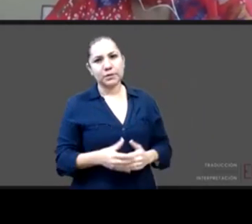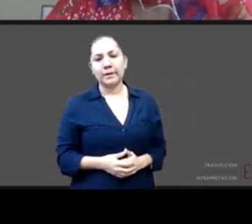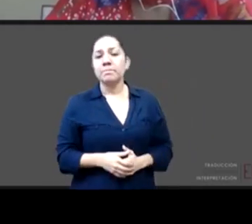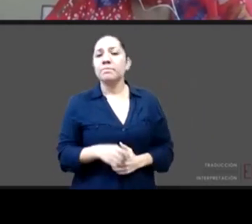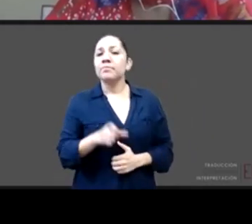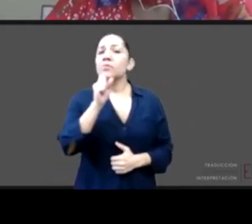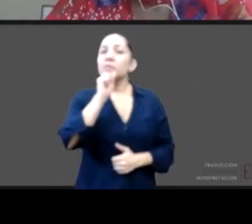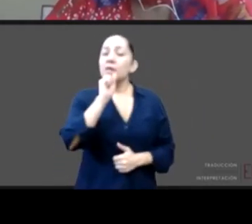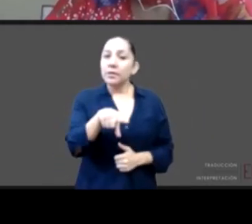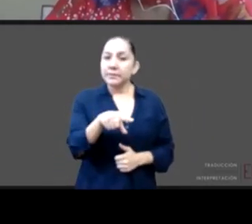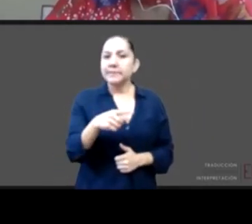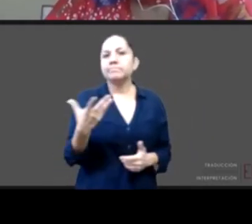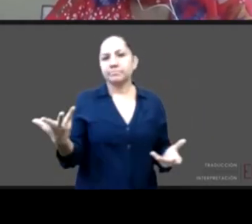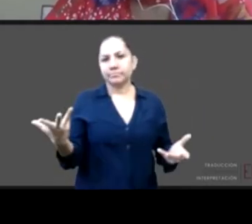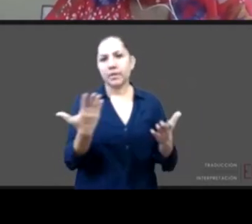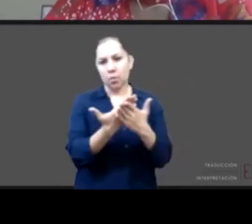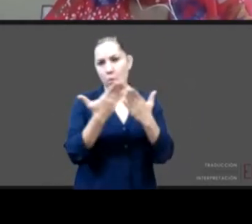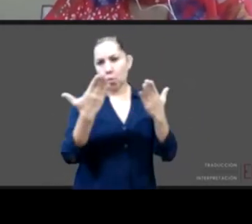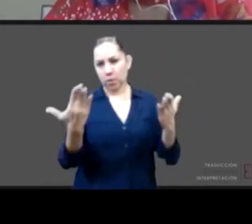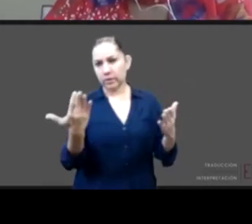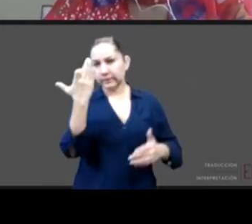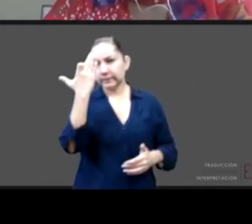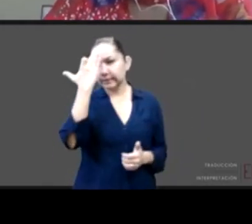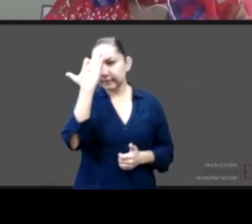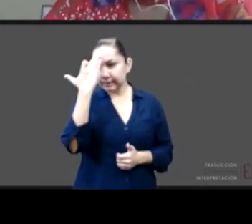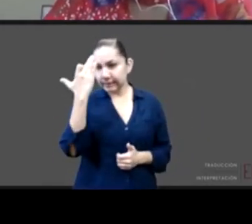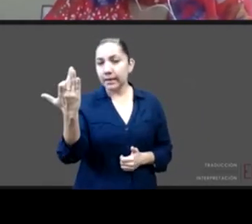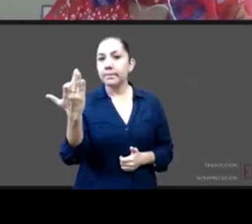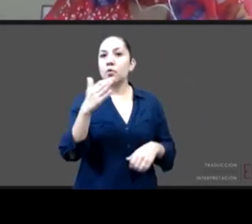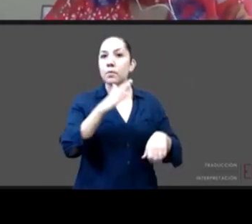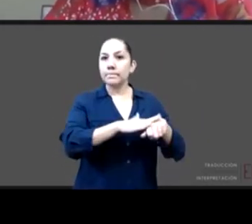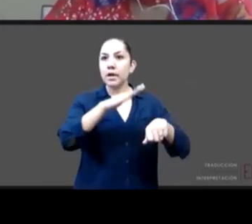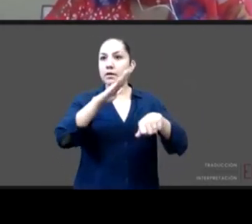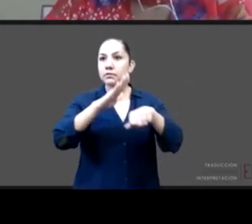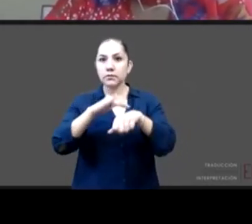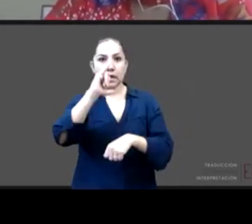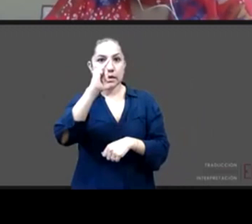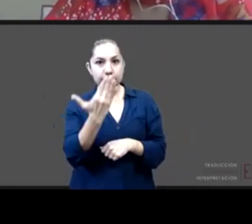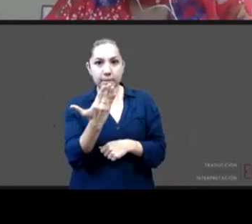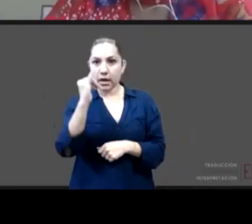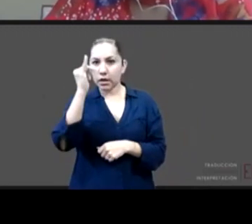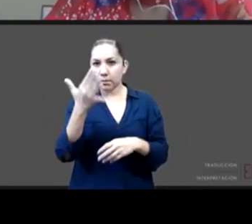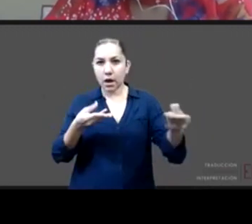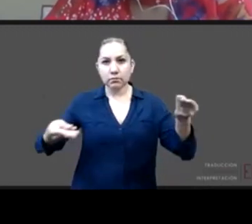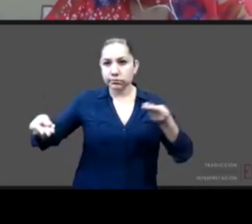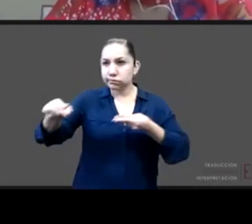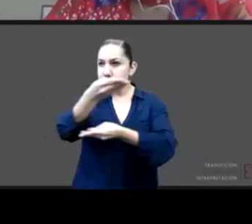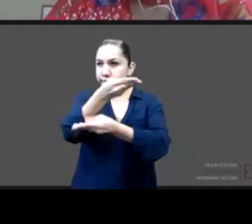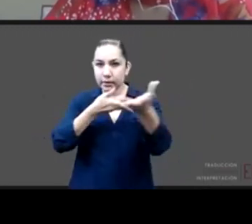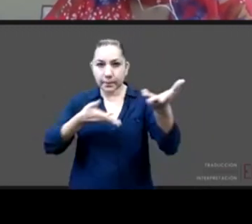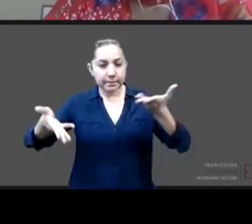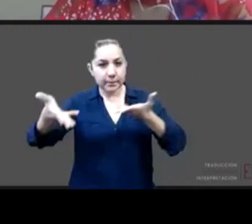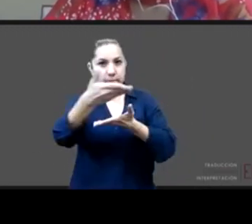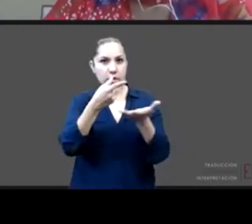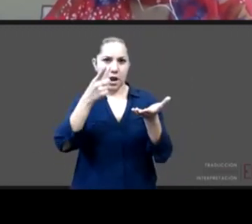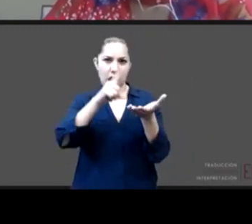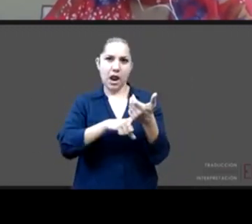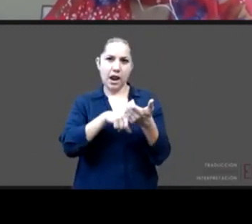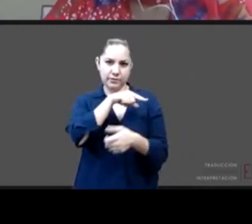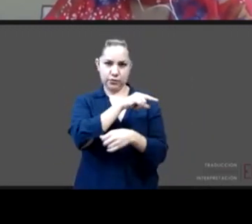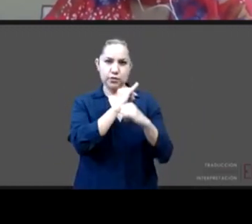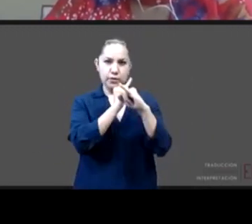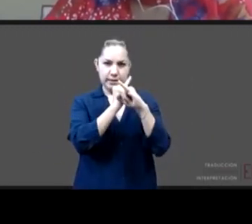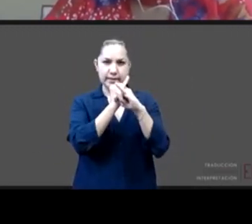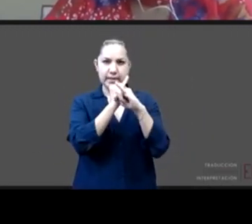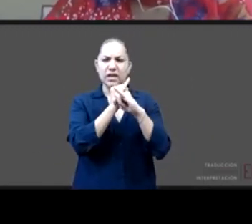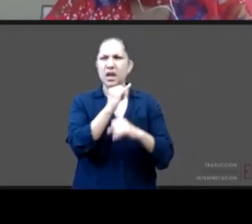habido este aumento de las imágenes que circulan en Internet, este aumento de 1 a, me parece que